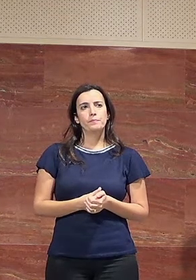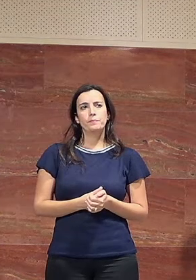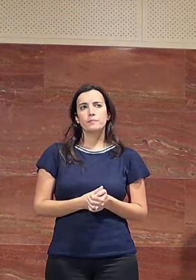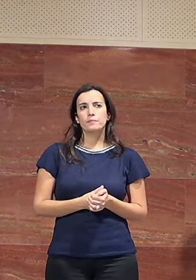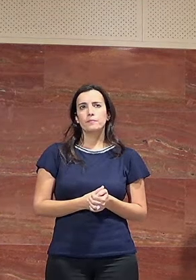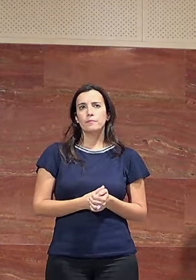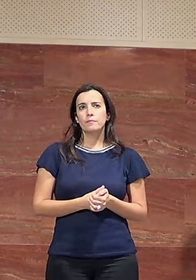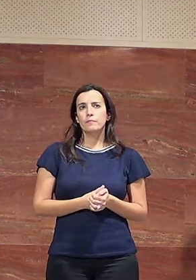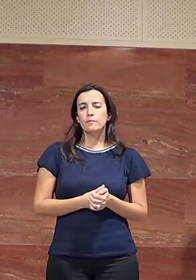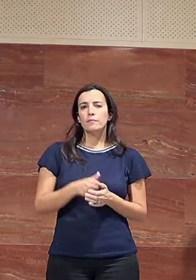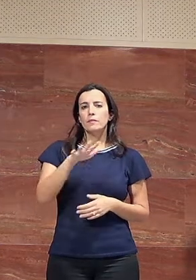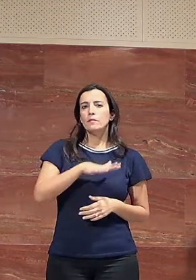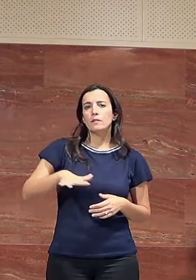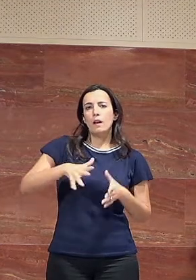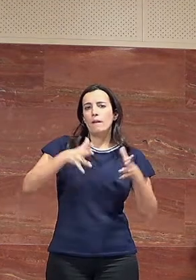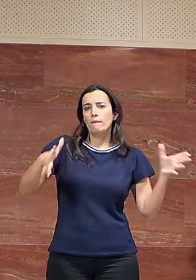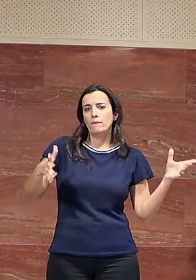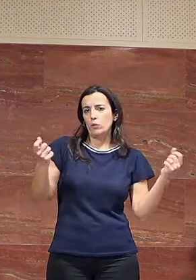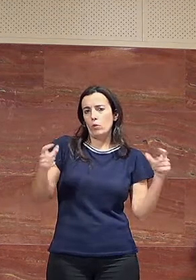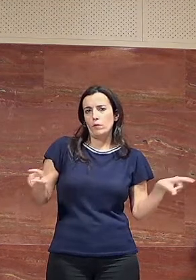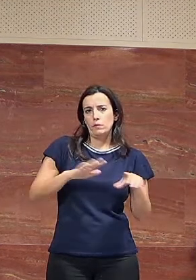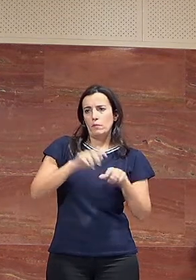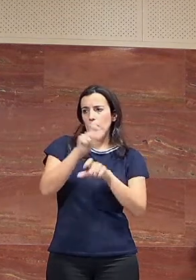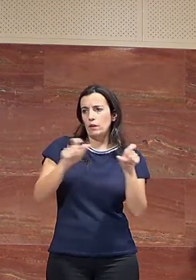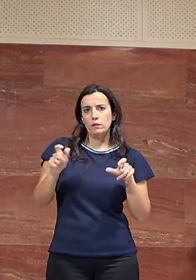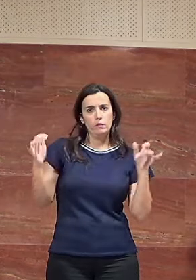se necesitan grandes espacios para que la gente pueda estar reunida,